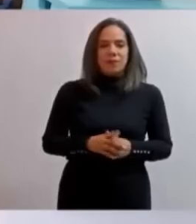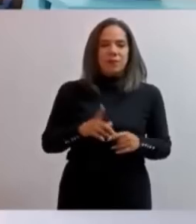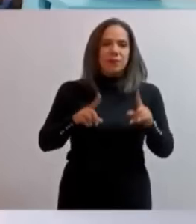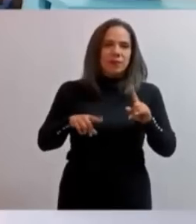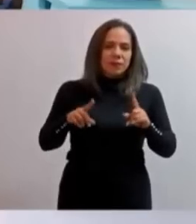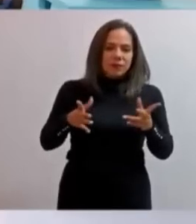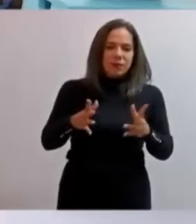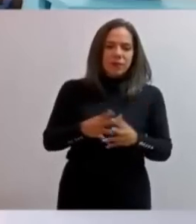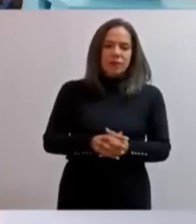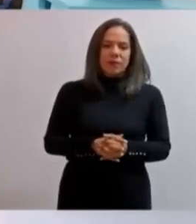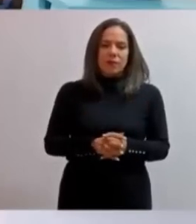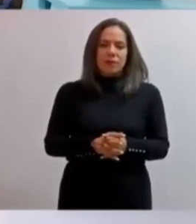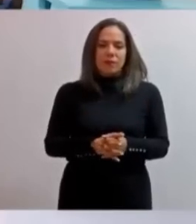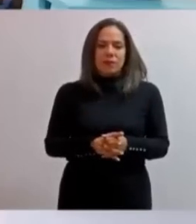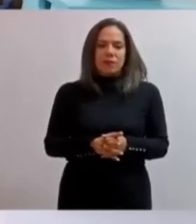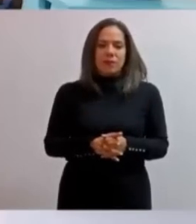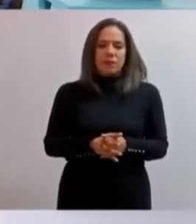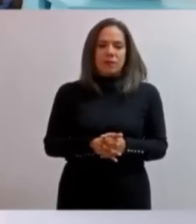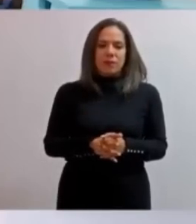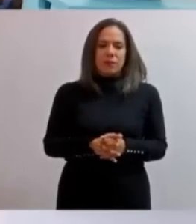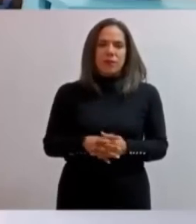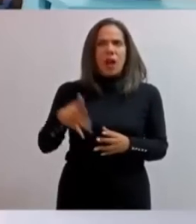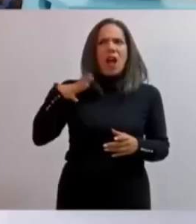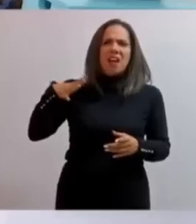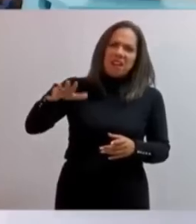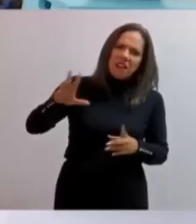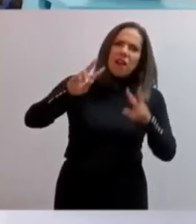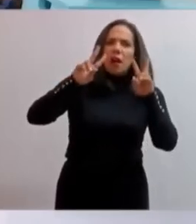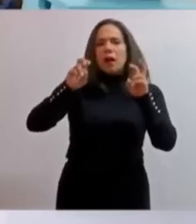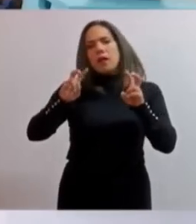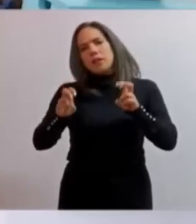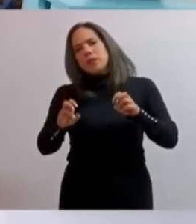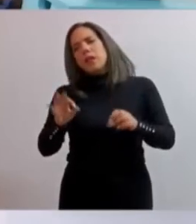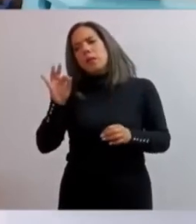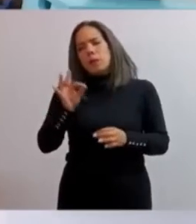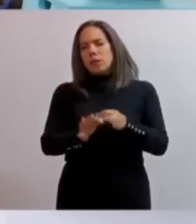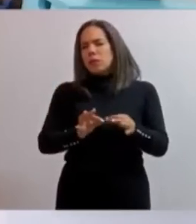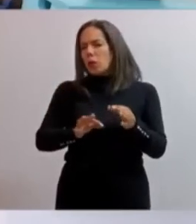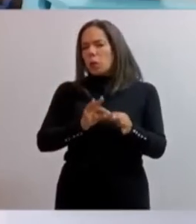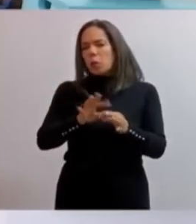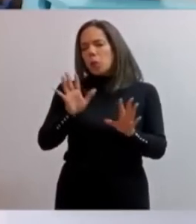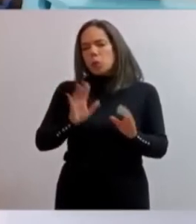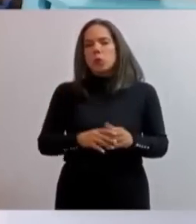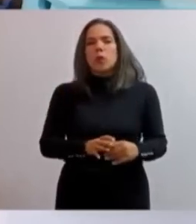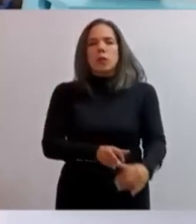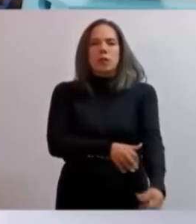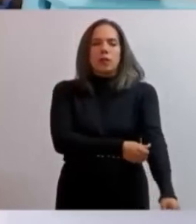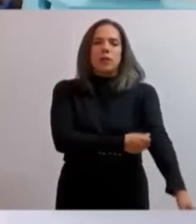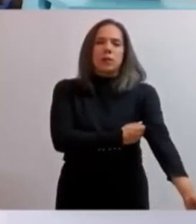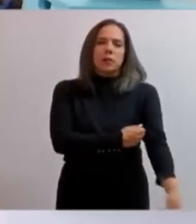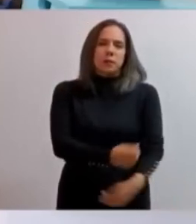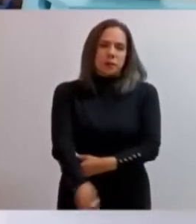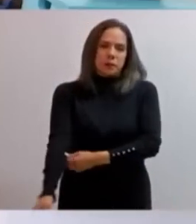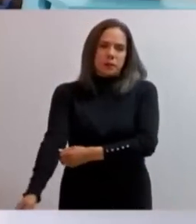generales, otras con aspectos más específicos, y para que usted tome la determinación de cómo enfocar